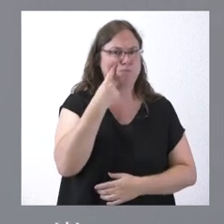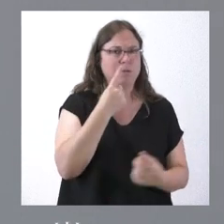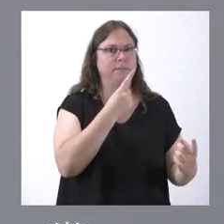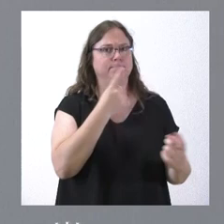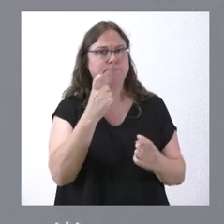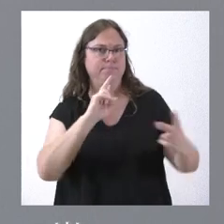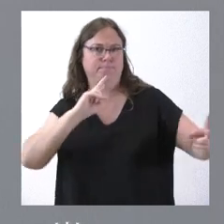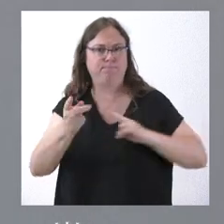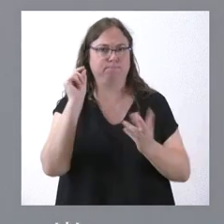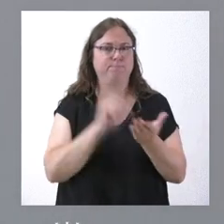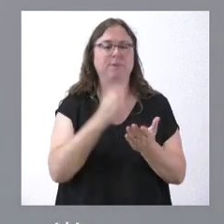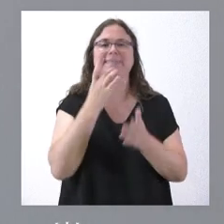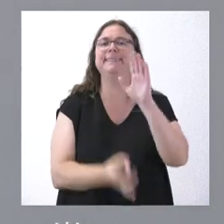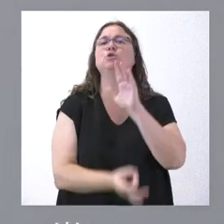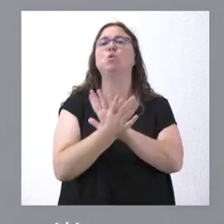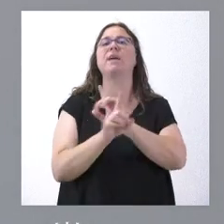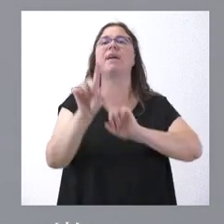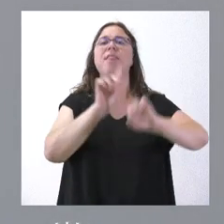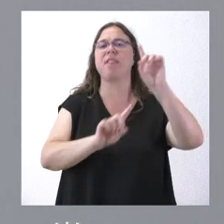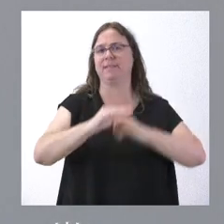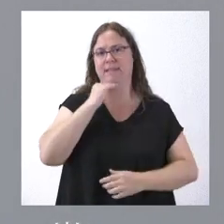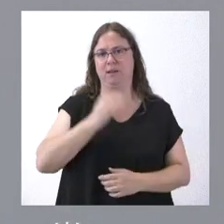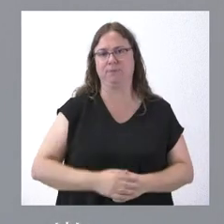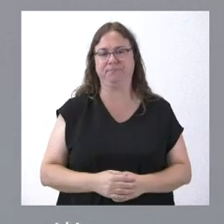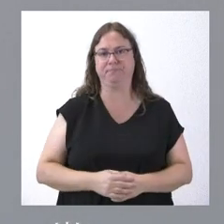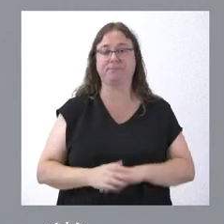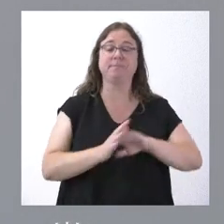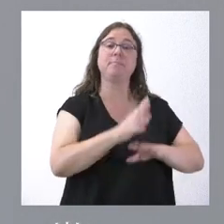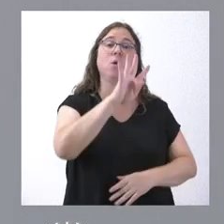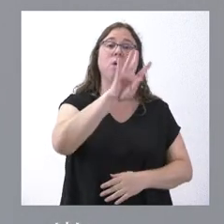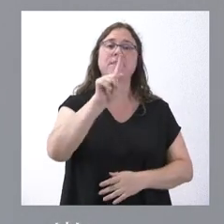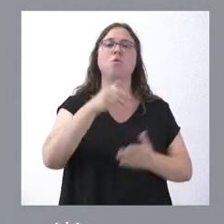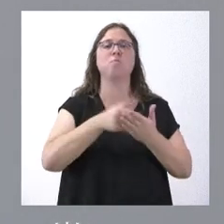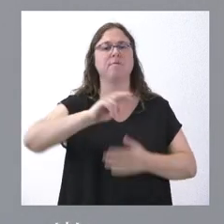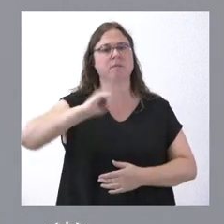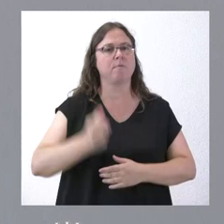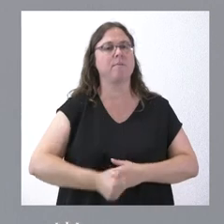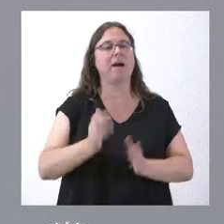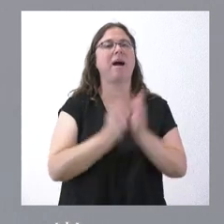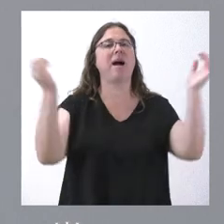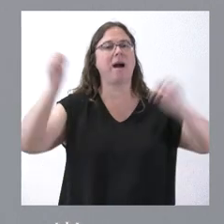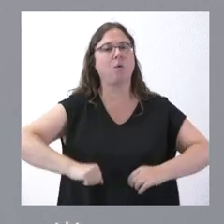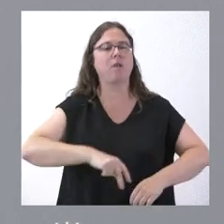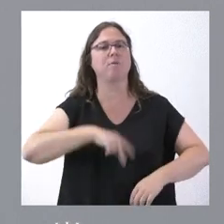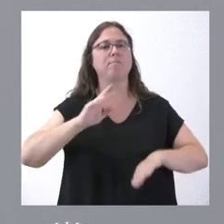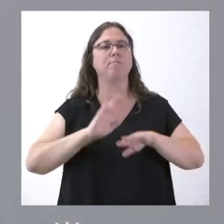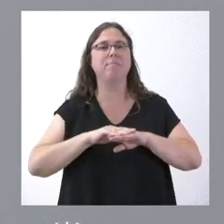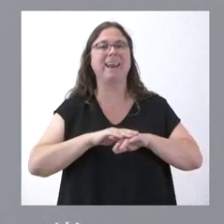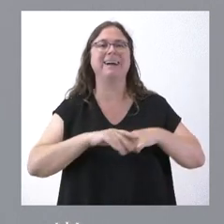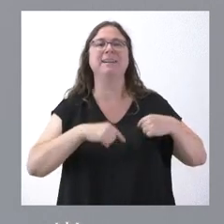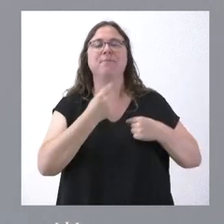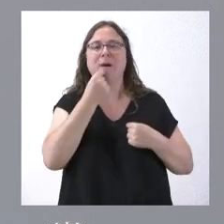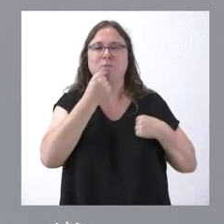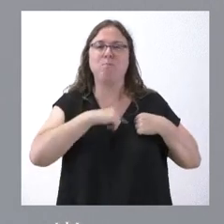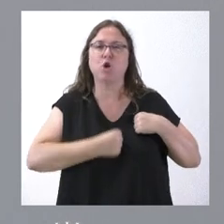posibles incidentes. Más de 41 millones de euros para el nuevo acuerdo marco de suministro de endoprótesis vasculares y